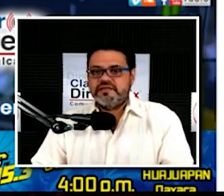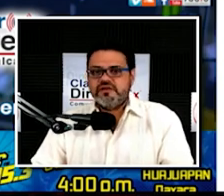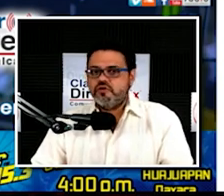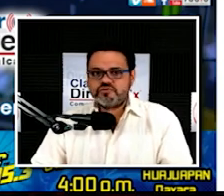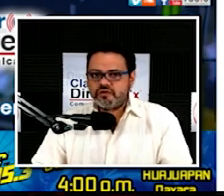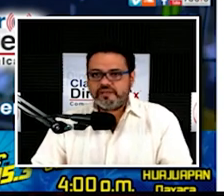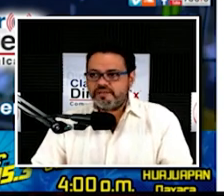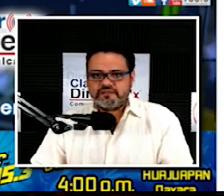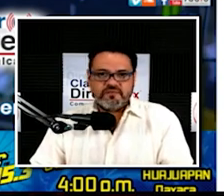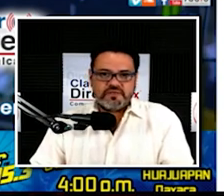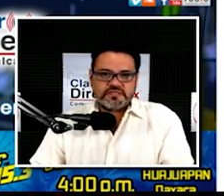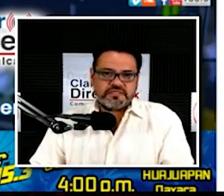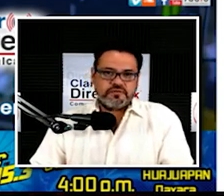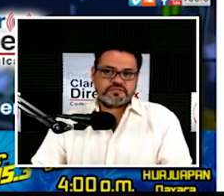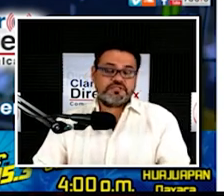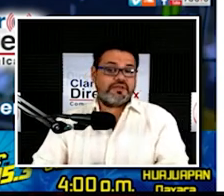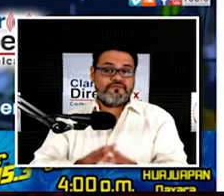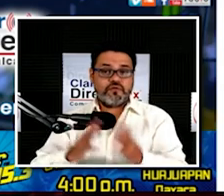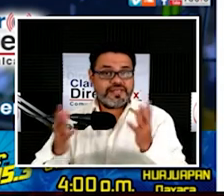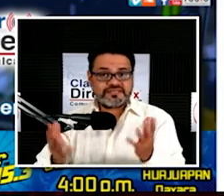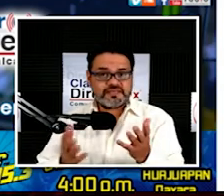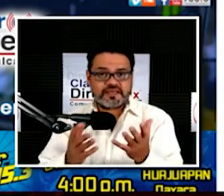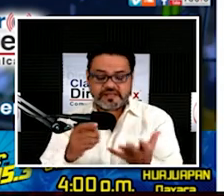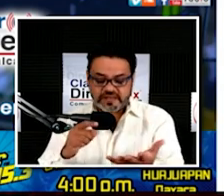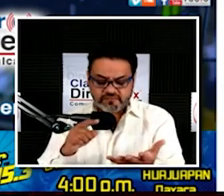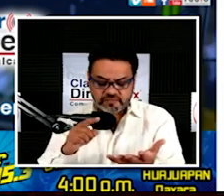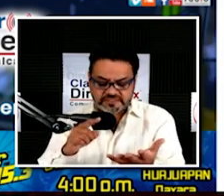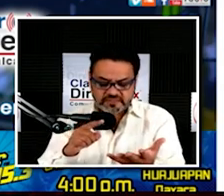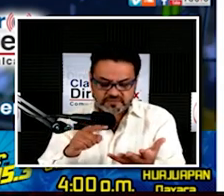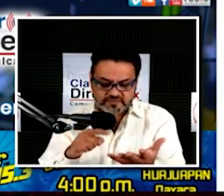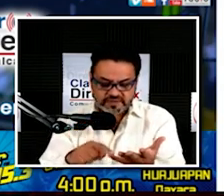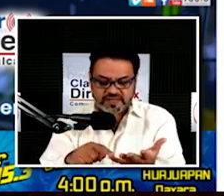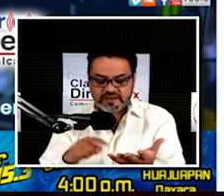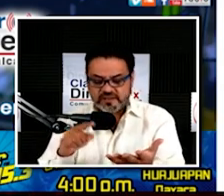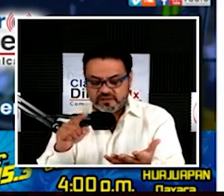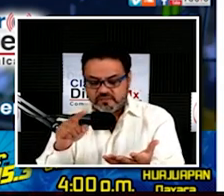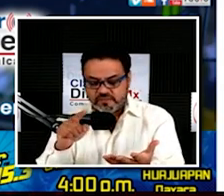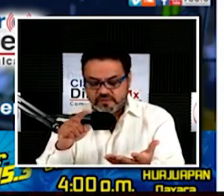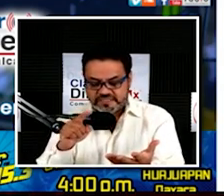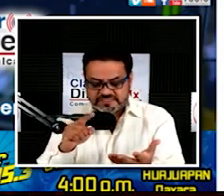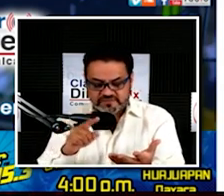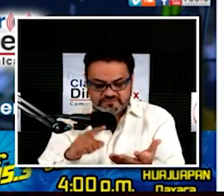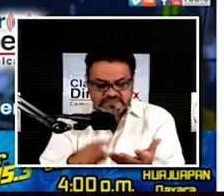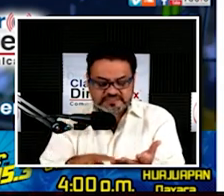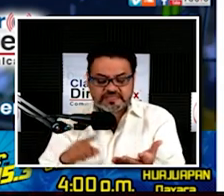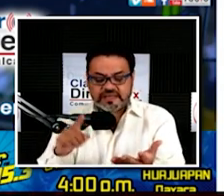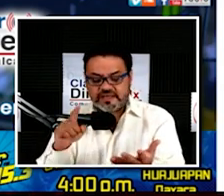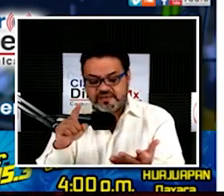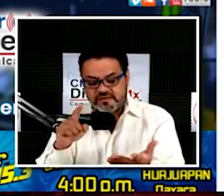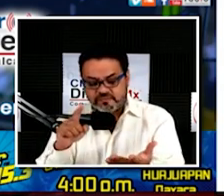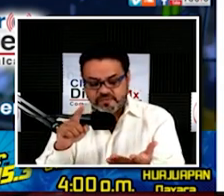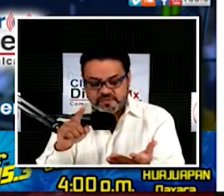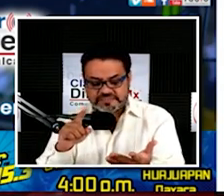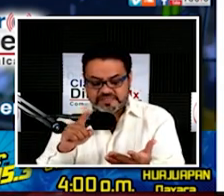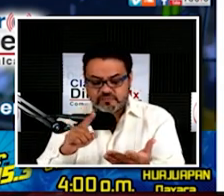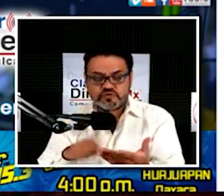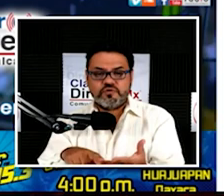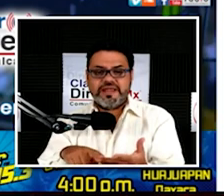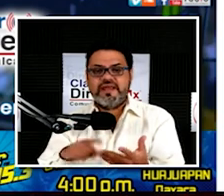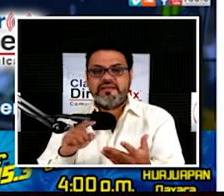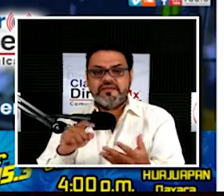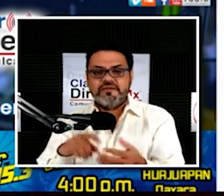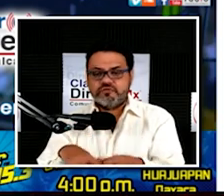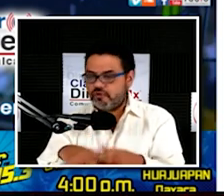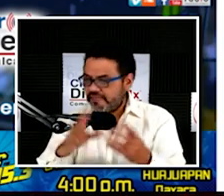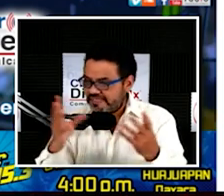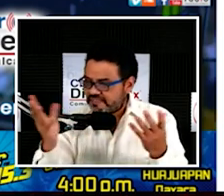mujeres, no solamente feminicidios, sino la violencia en general, violencia verbal, violencia física, violencia